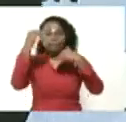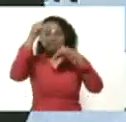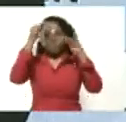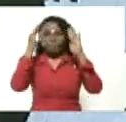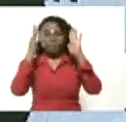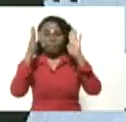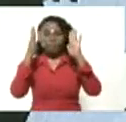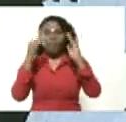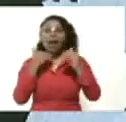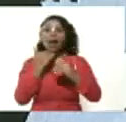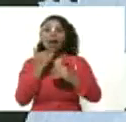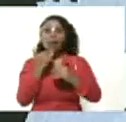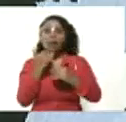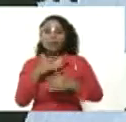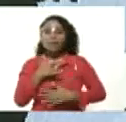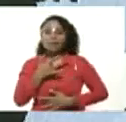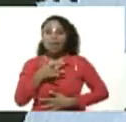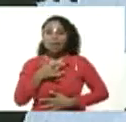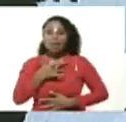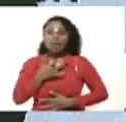peligrar sus privilegios,